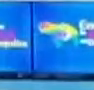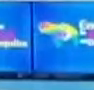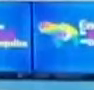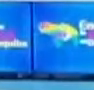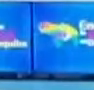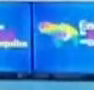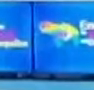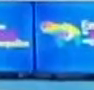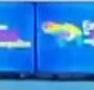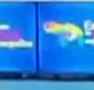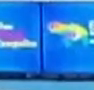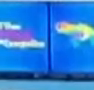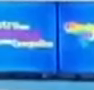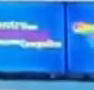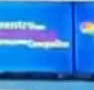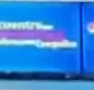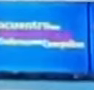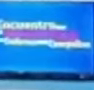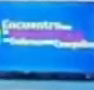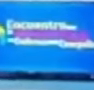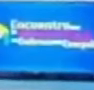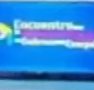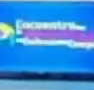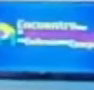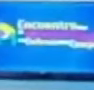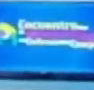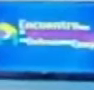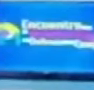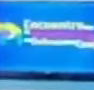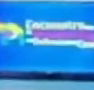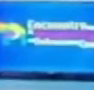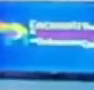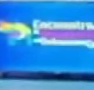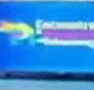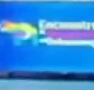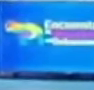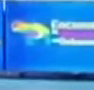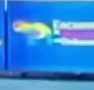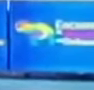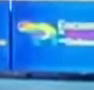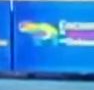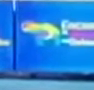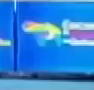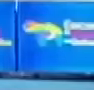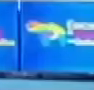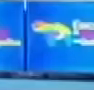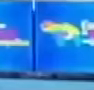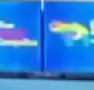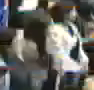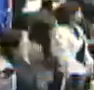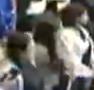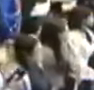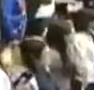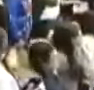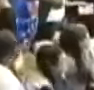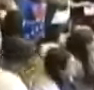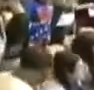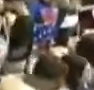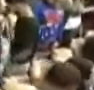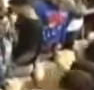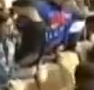Chucho. El Esequibo es nuestro como parte ya de estos preparativos en la recta final para el